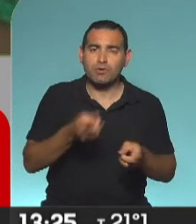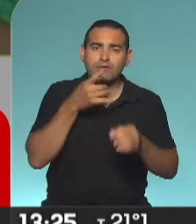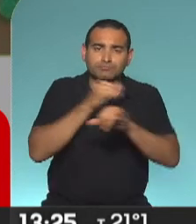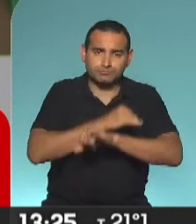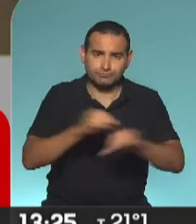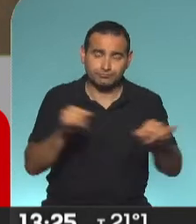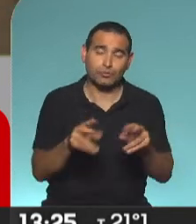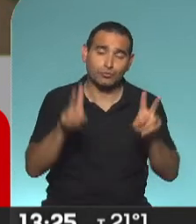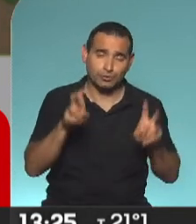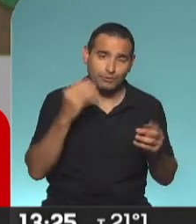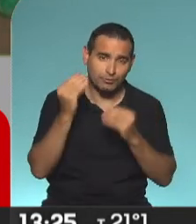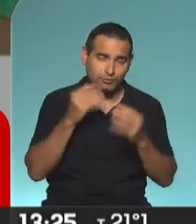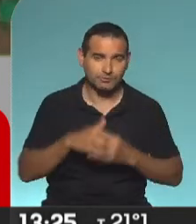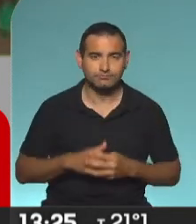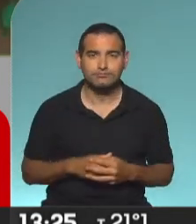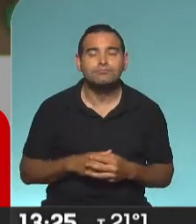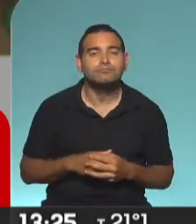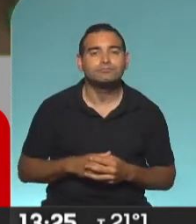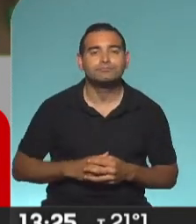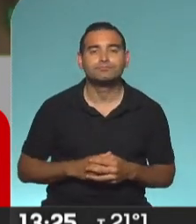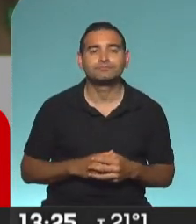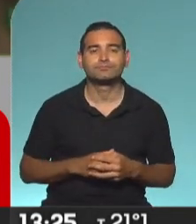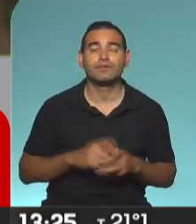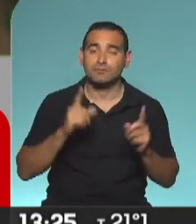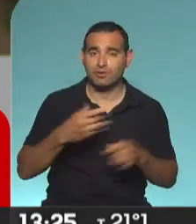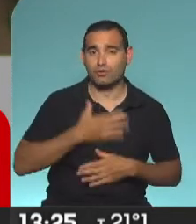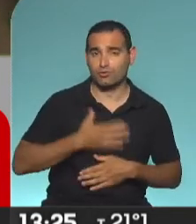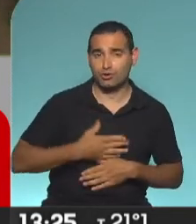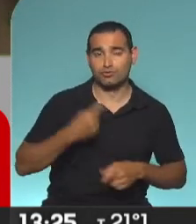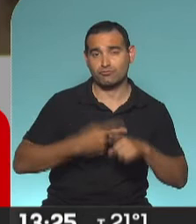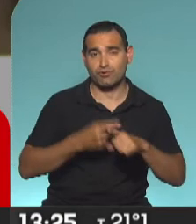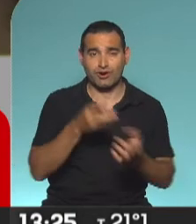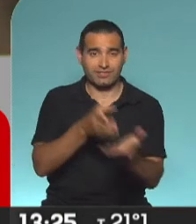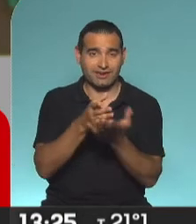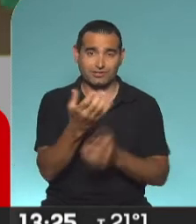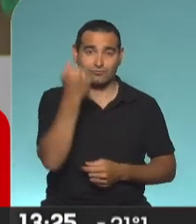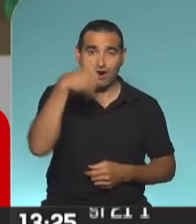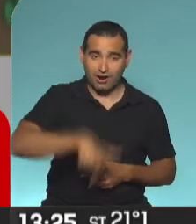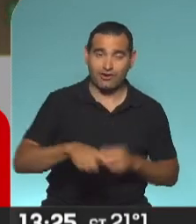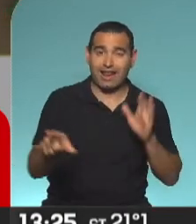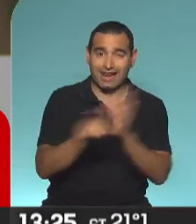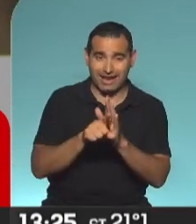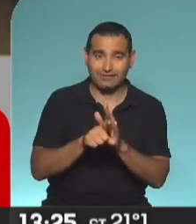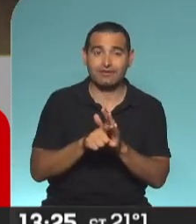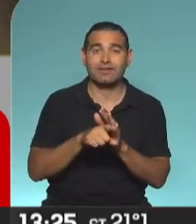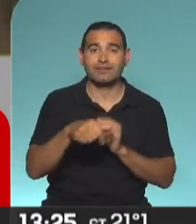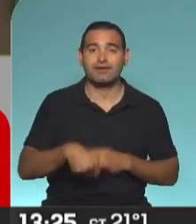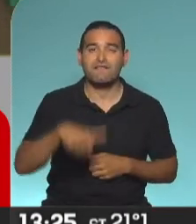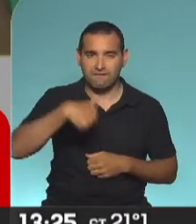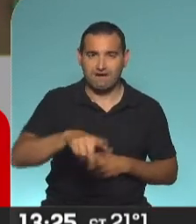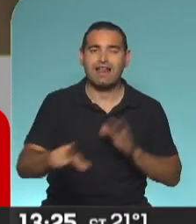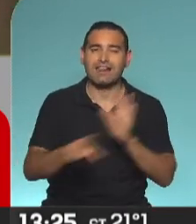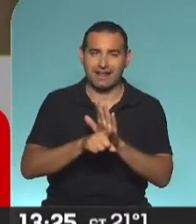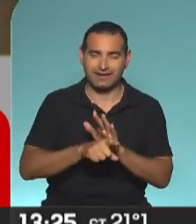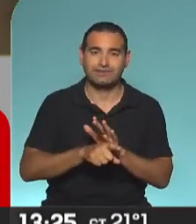un tema que es sumamente preocupante. De alguna manera, celebrando la conquista de un derecho, el que sea ley, se transformó en será ley, y